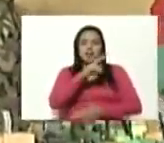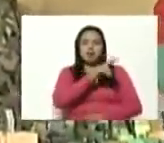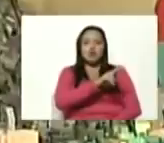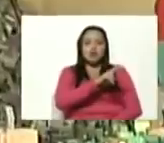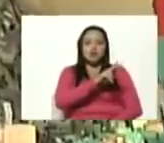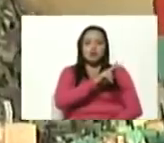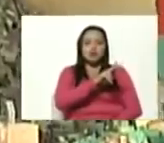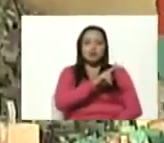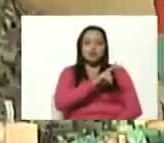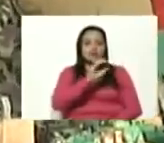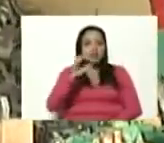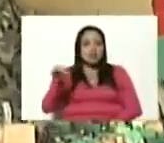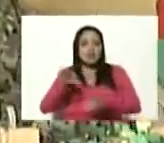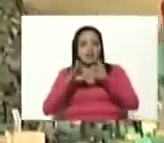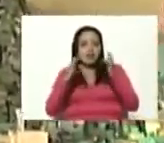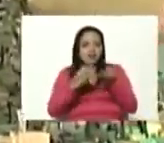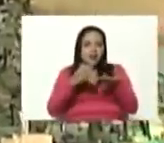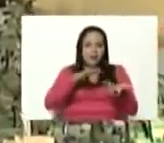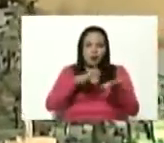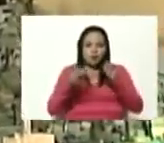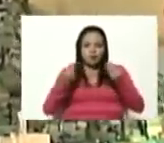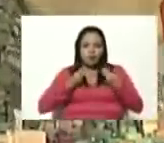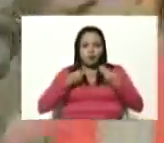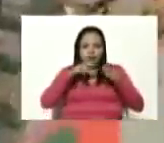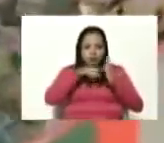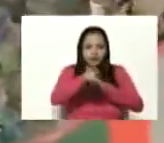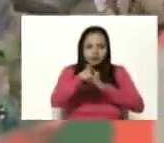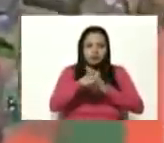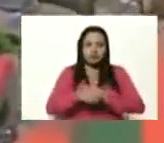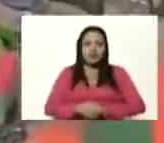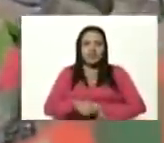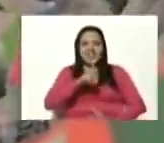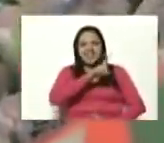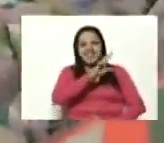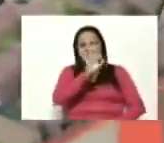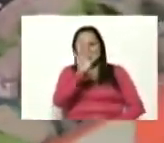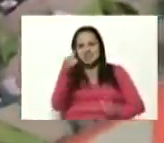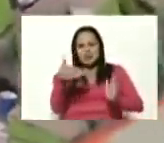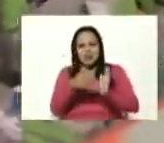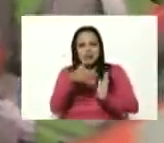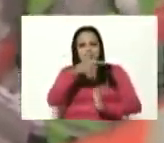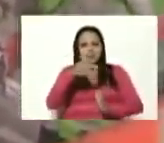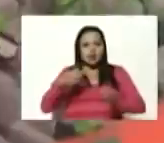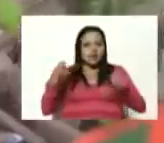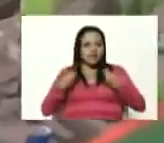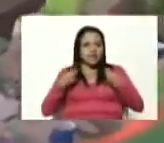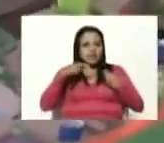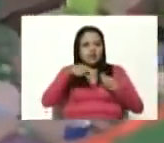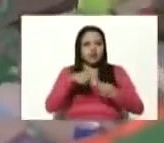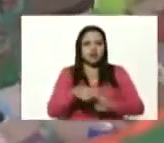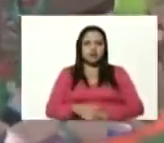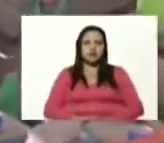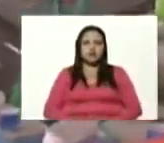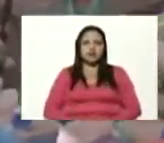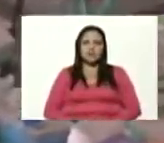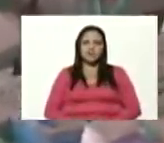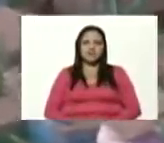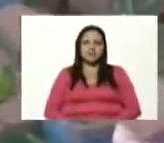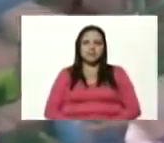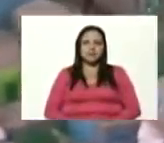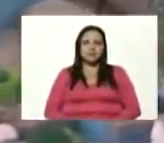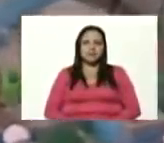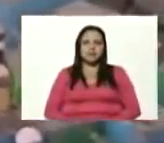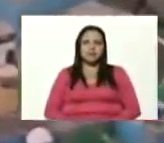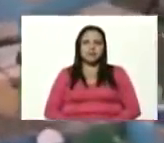3.200 familias aproximadamente, 13.000 habitantes aproximadamente. Aquí vemos las